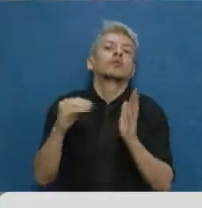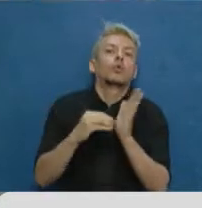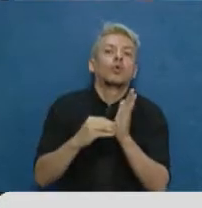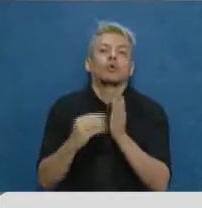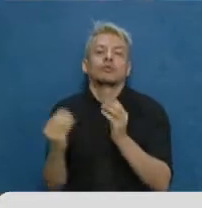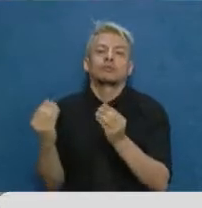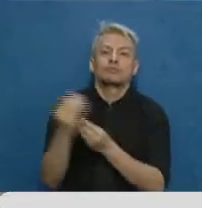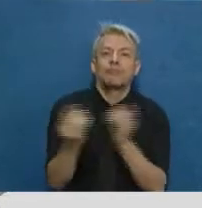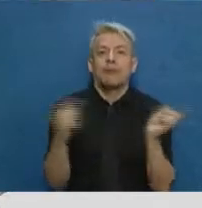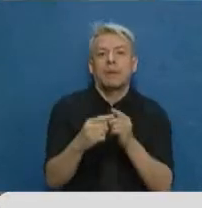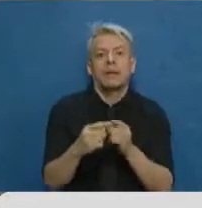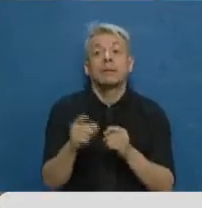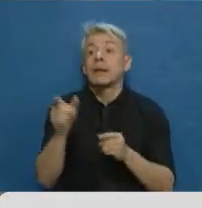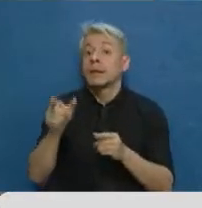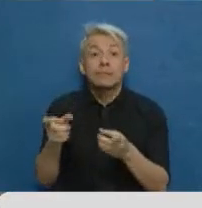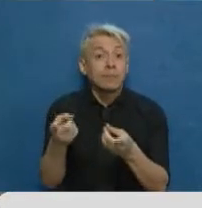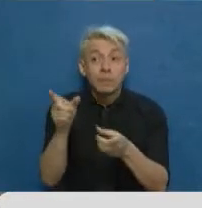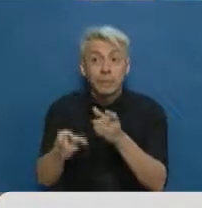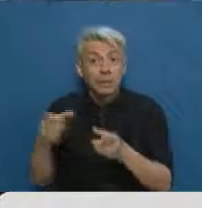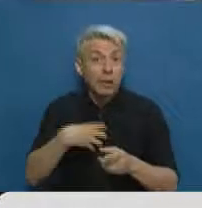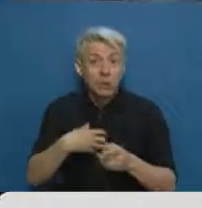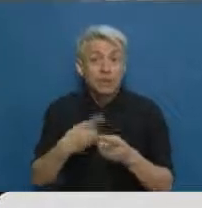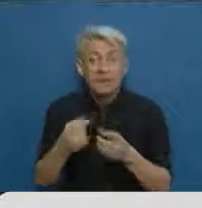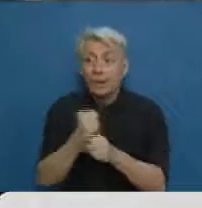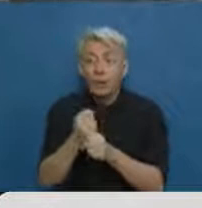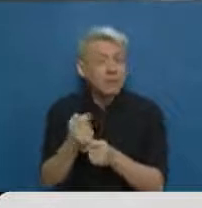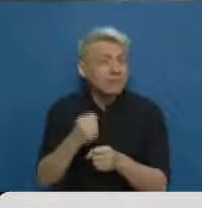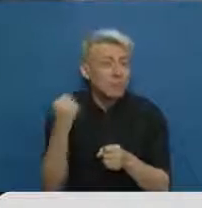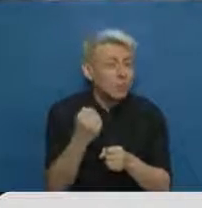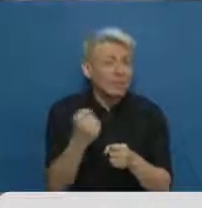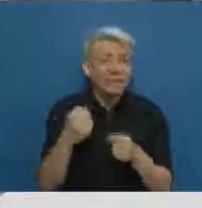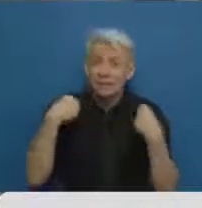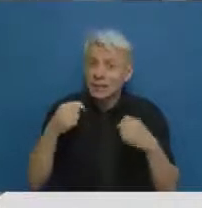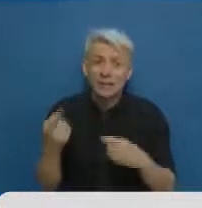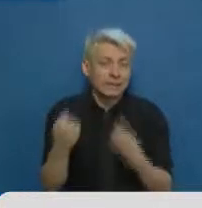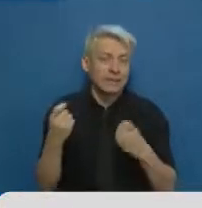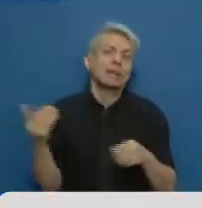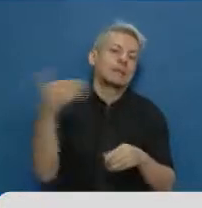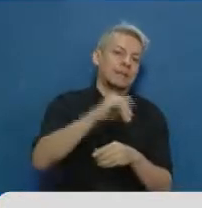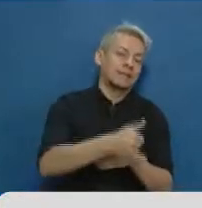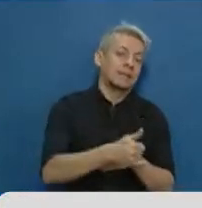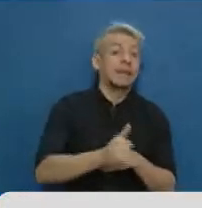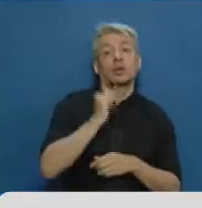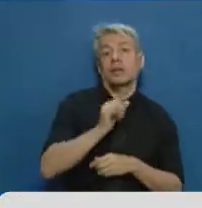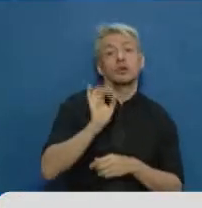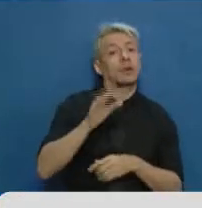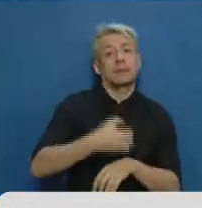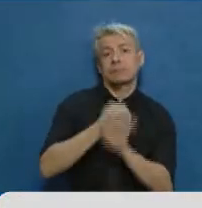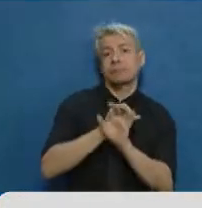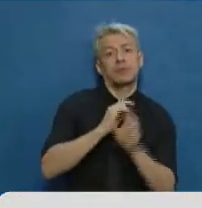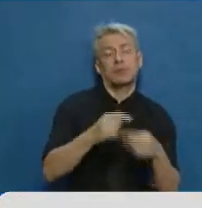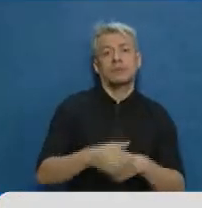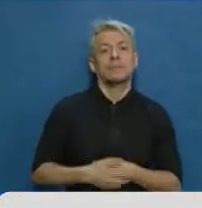realizar prácticas esenciales. La teoría seguirá siendo dictada de manera remota. A partir de la semana que viene y por